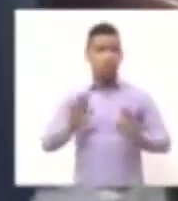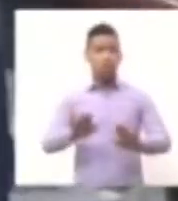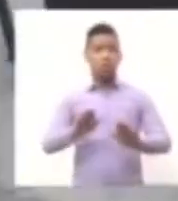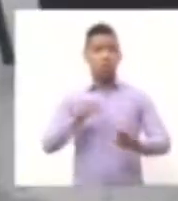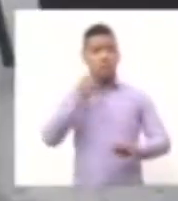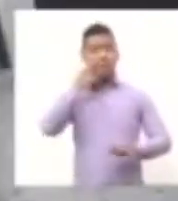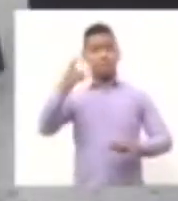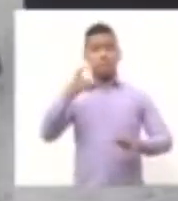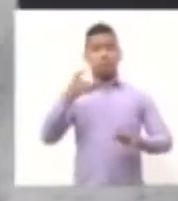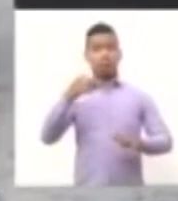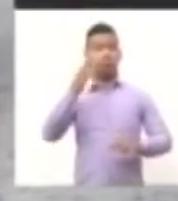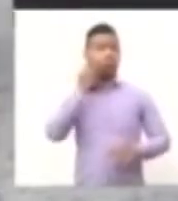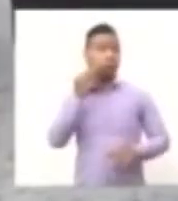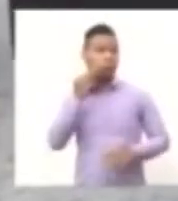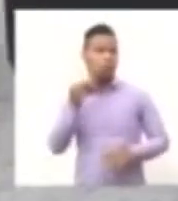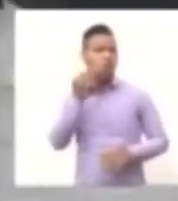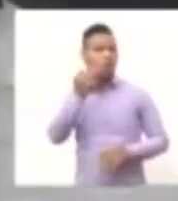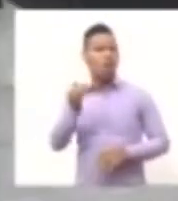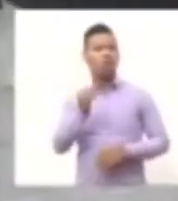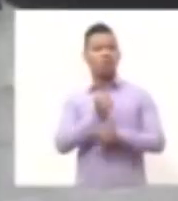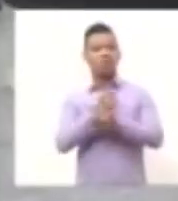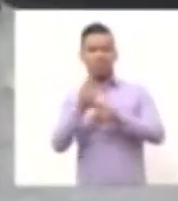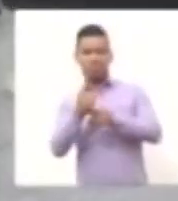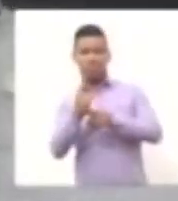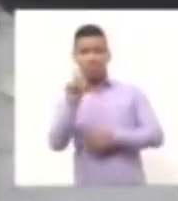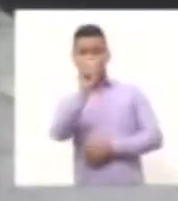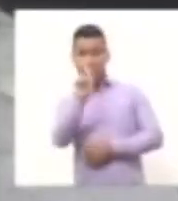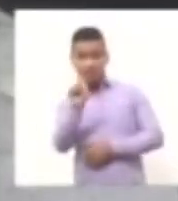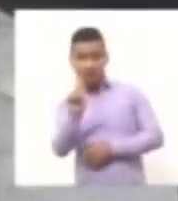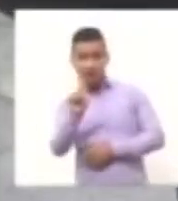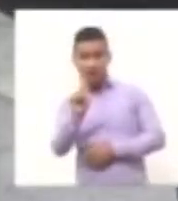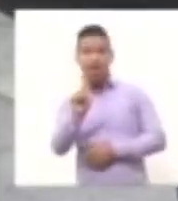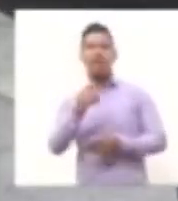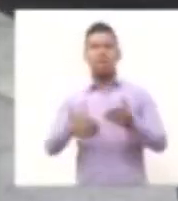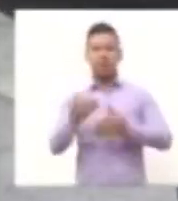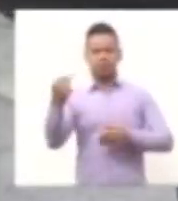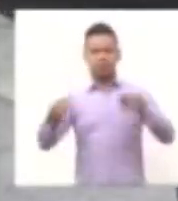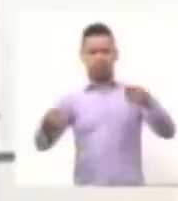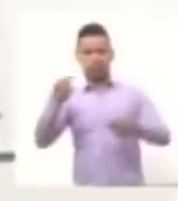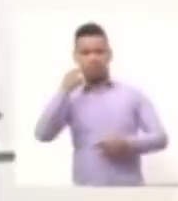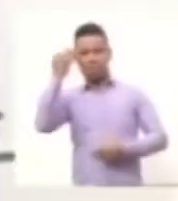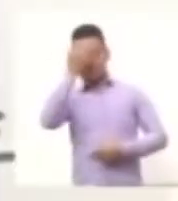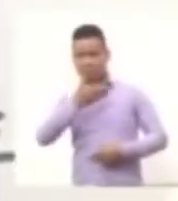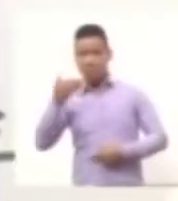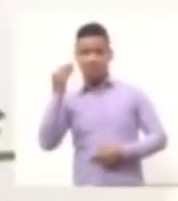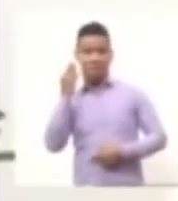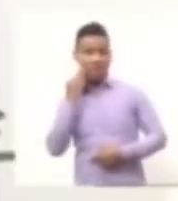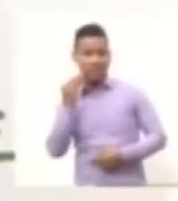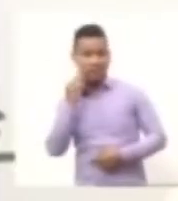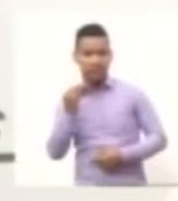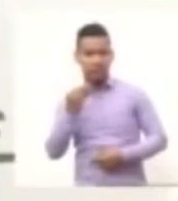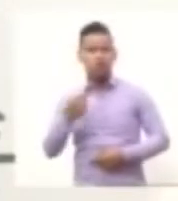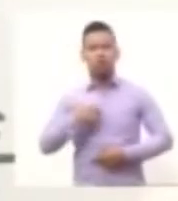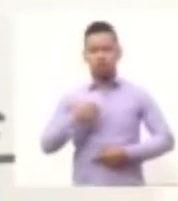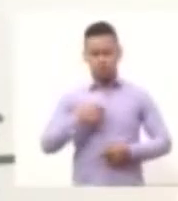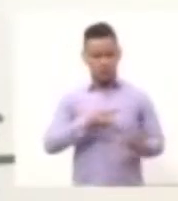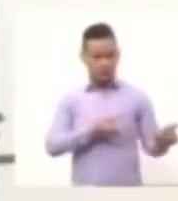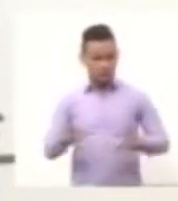internacional se darán cita la primera semana de febrero para poner a prueba sus habilidades. Vengo preparado, estoy pasando